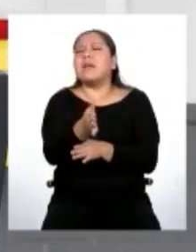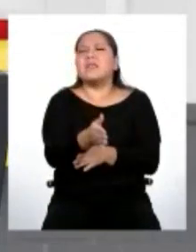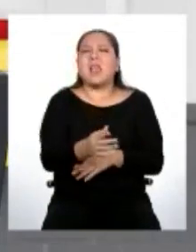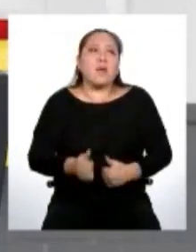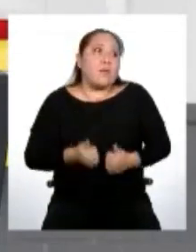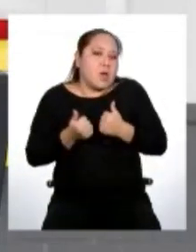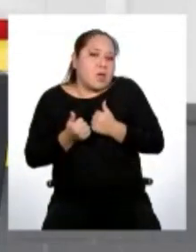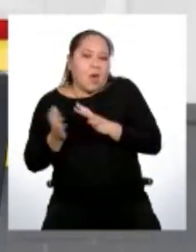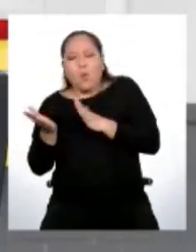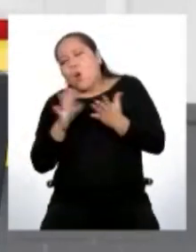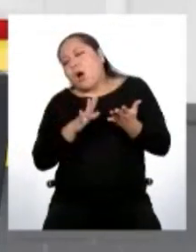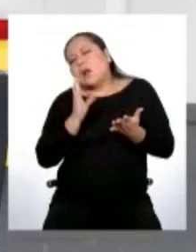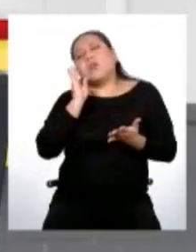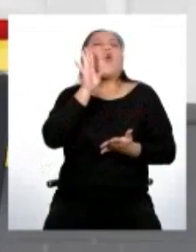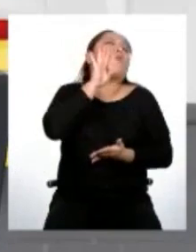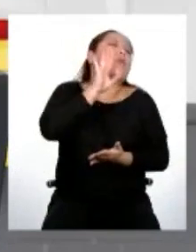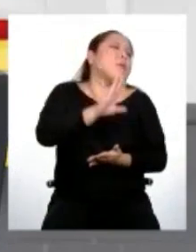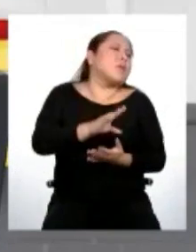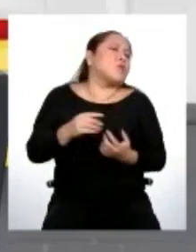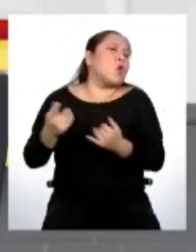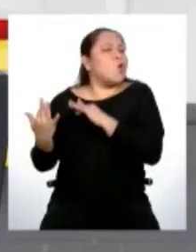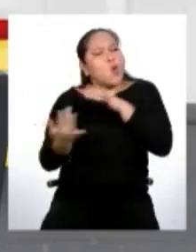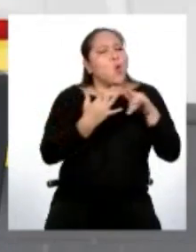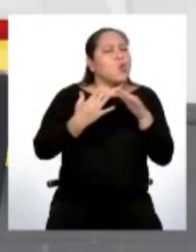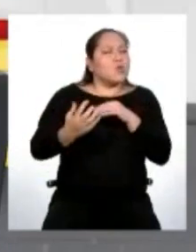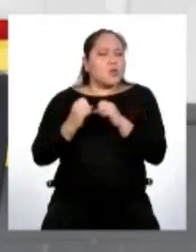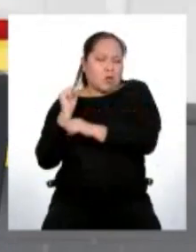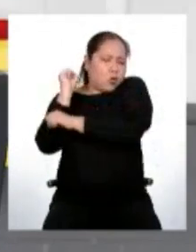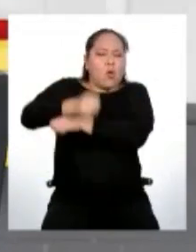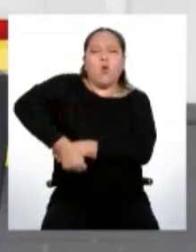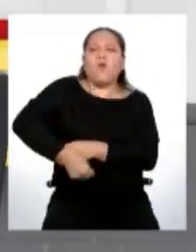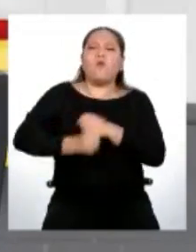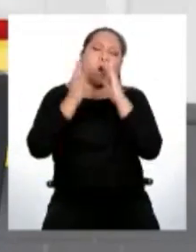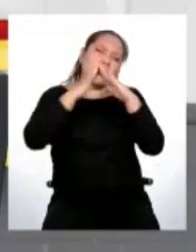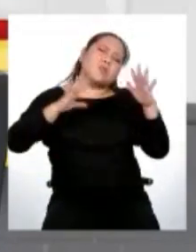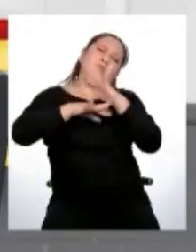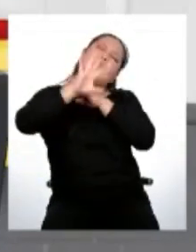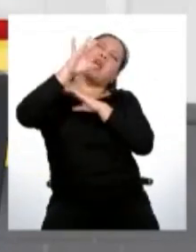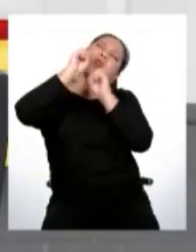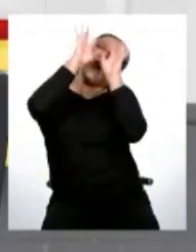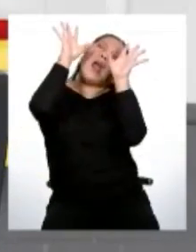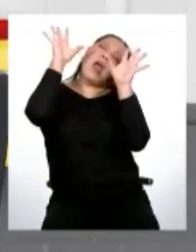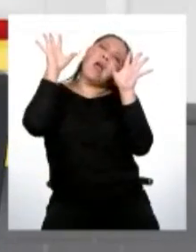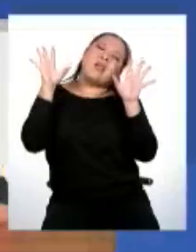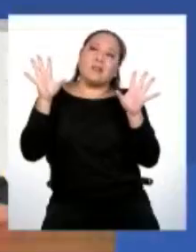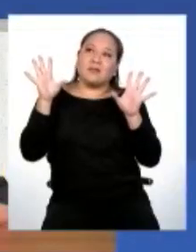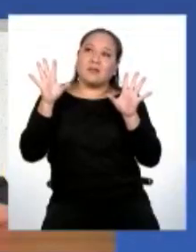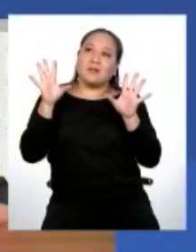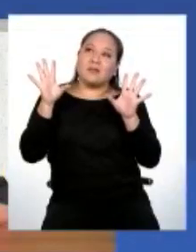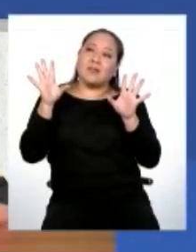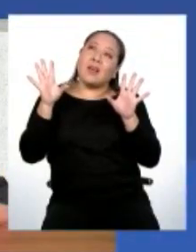vida, muerte, contaminación, lucha, pureza, triunfo, el cielo azul clarito.